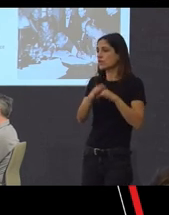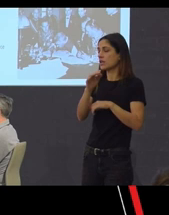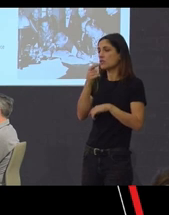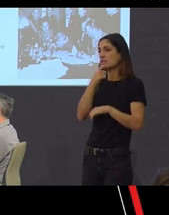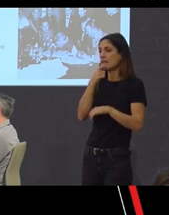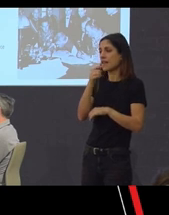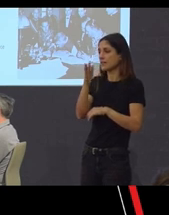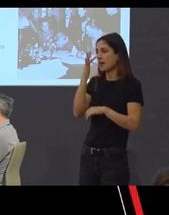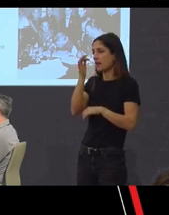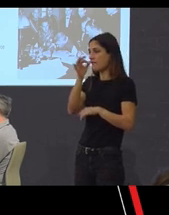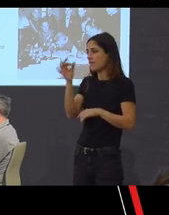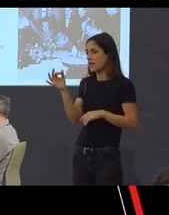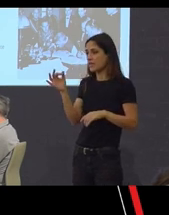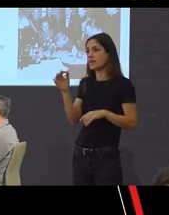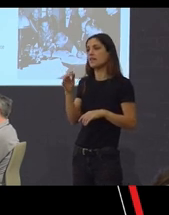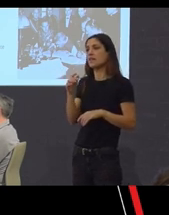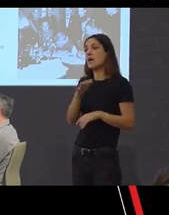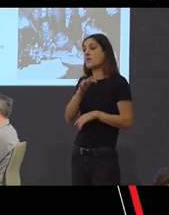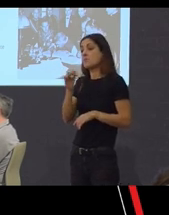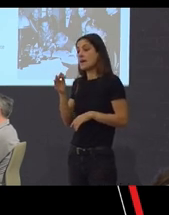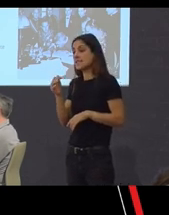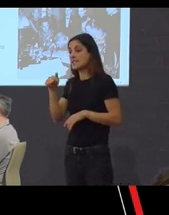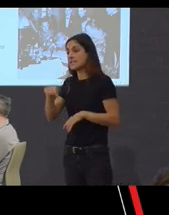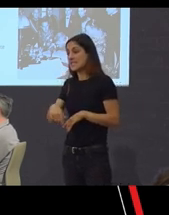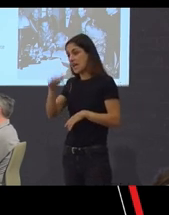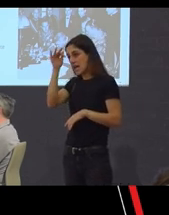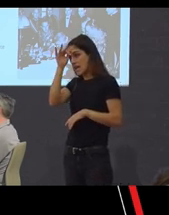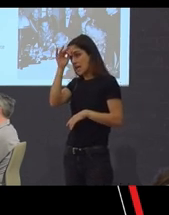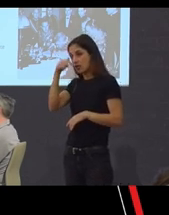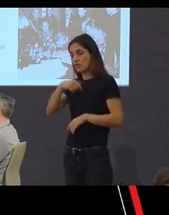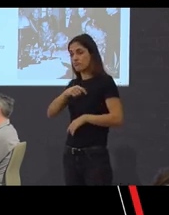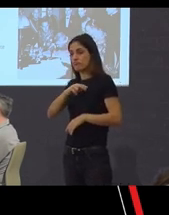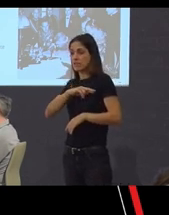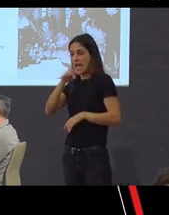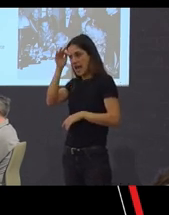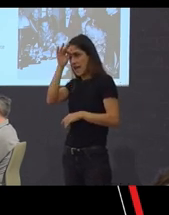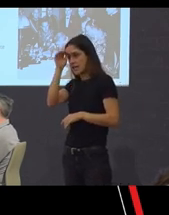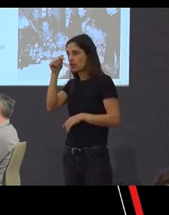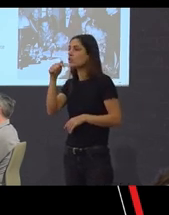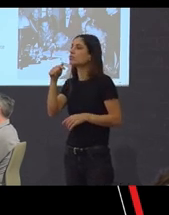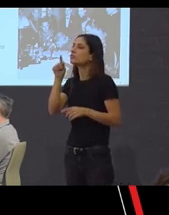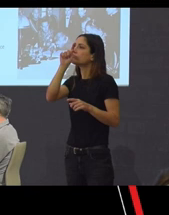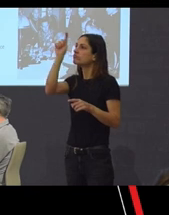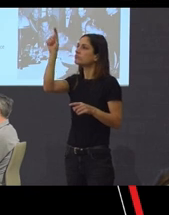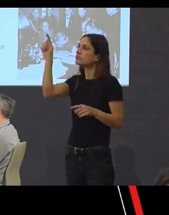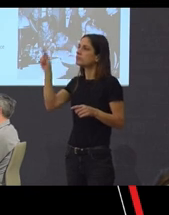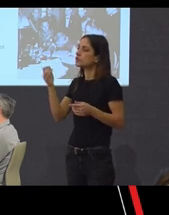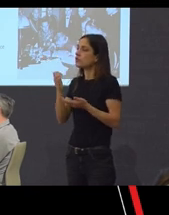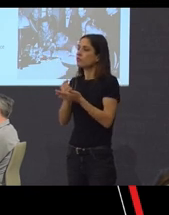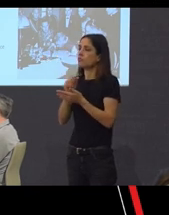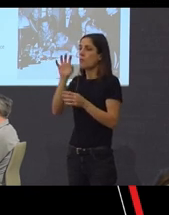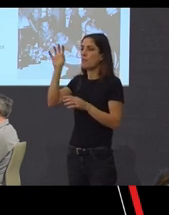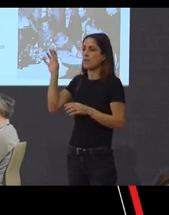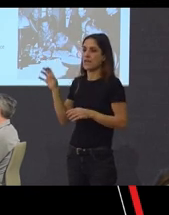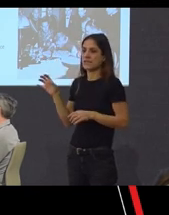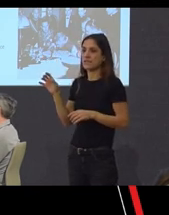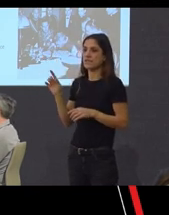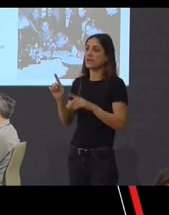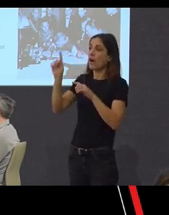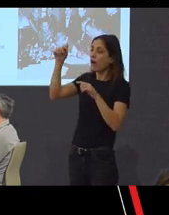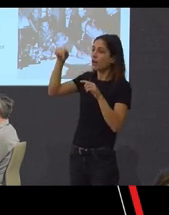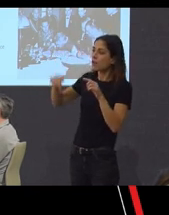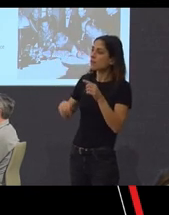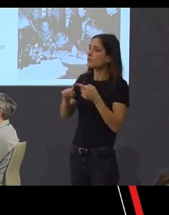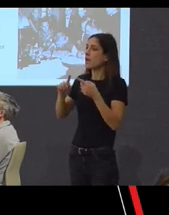Francia. E sobre todo para os católicos que están nesas democracias, que son moi importantes. Hai católicos en Francia, hai católicos en Bélxica, hai católicos nos Países Baixos,